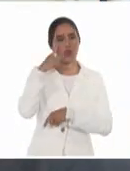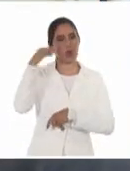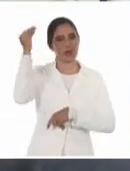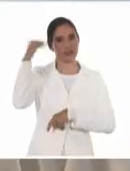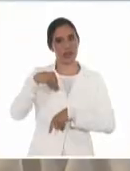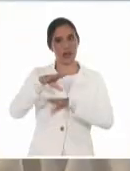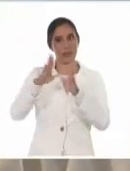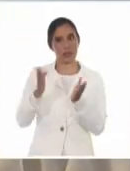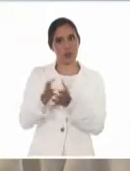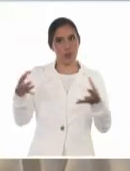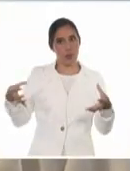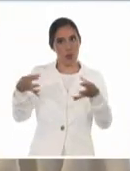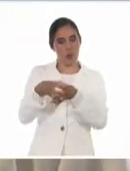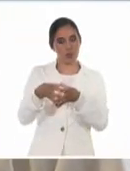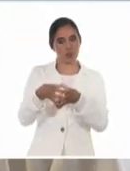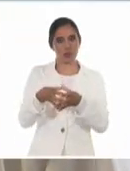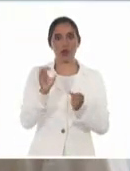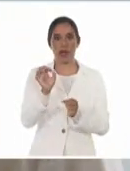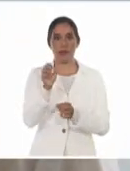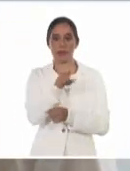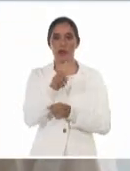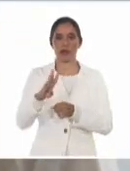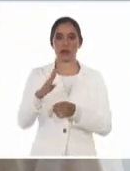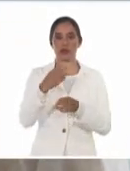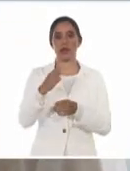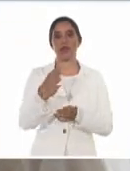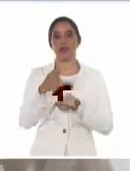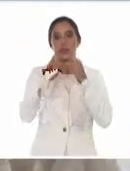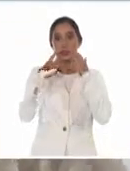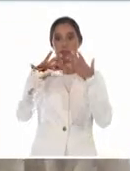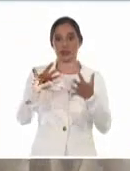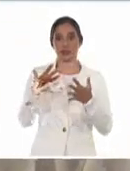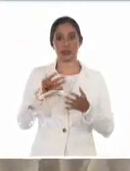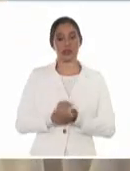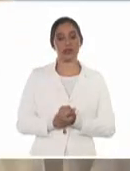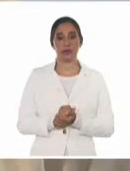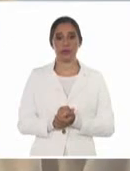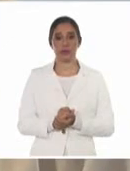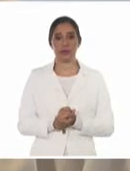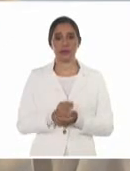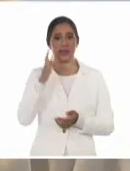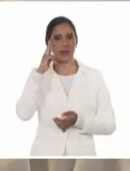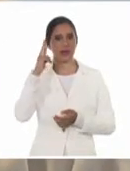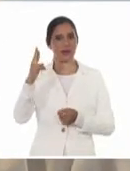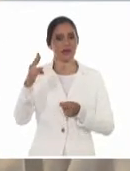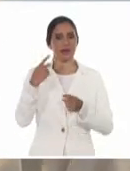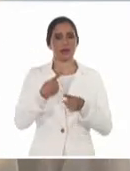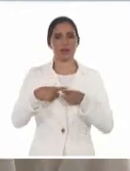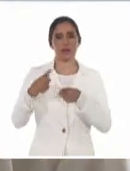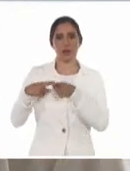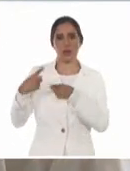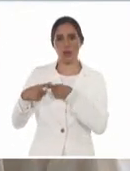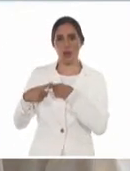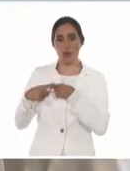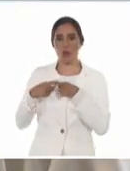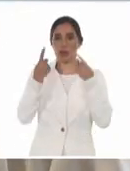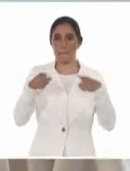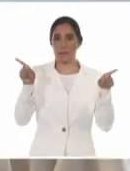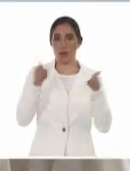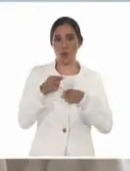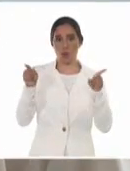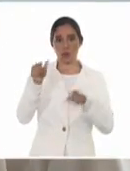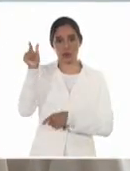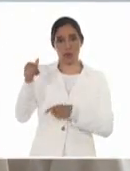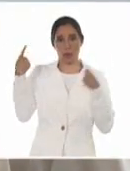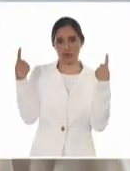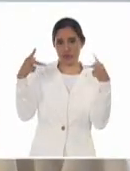Son 14. Composiciones que hacen referencia a Juan Sebastián Bach, a Frédéric Chopin, a Ernesto Lecuona,